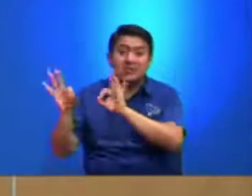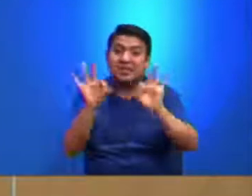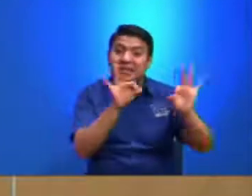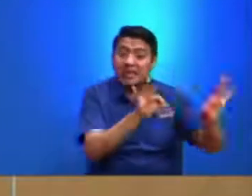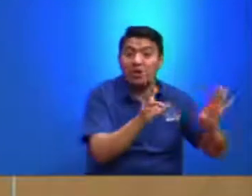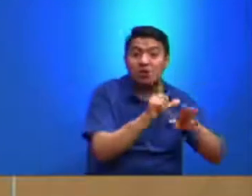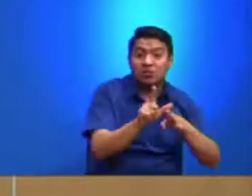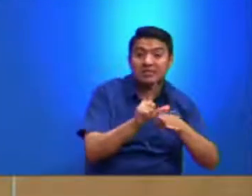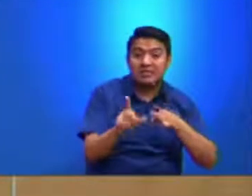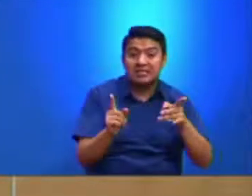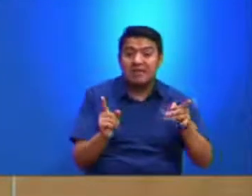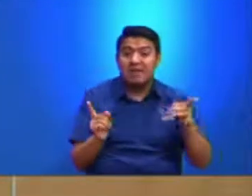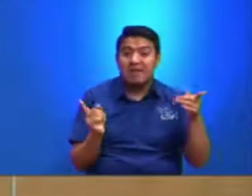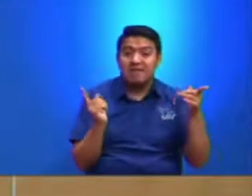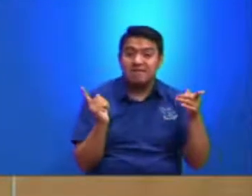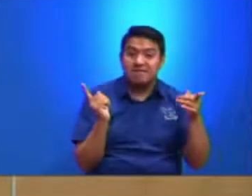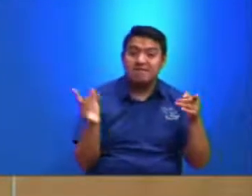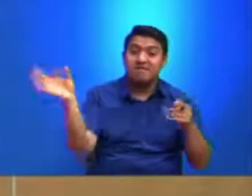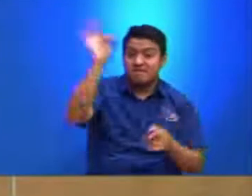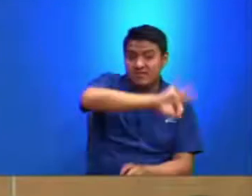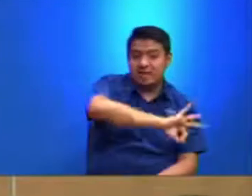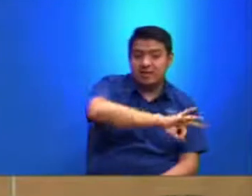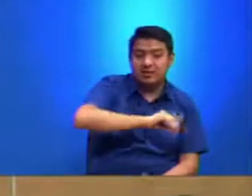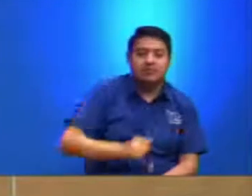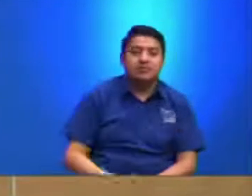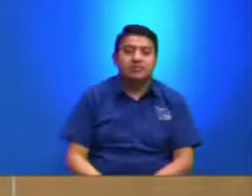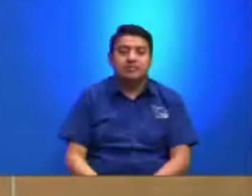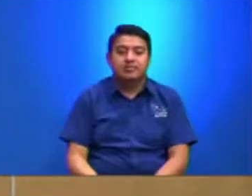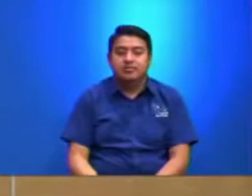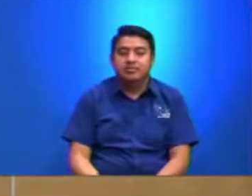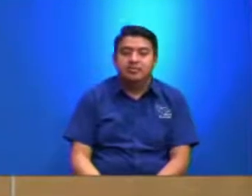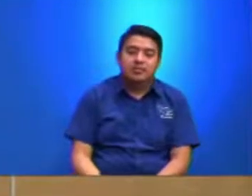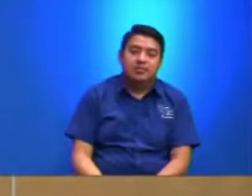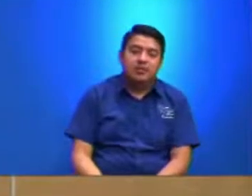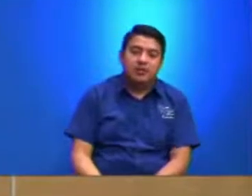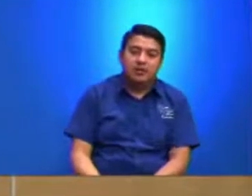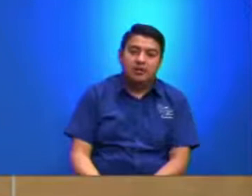A rodear el mundo. No, ya ese es insulto.